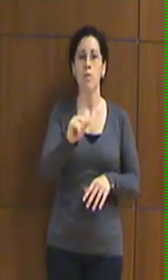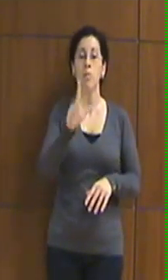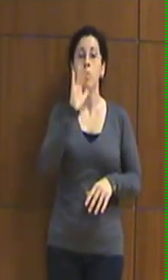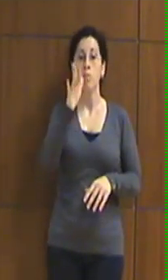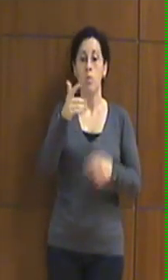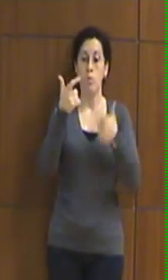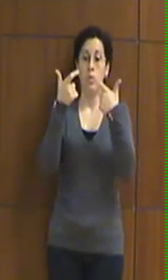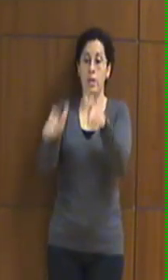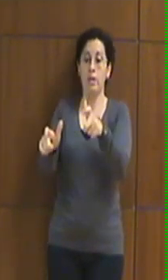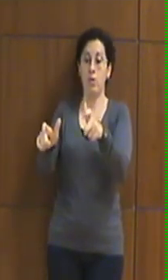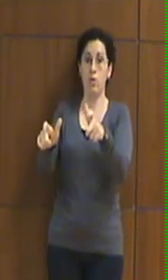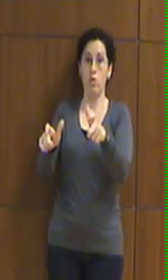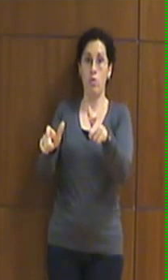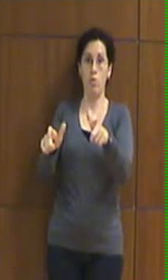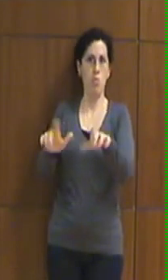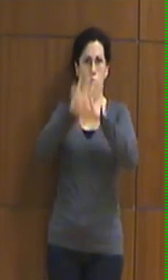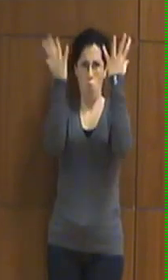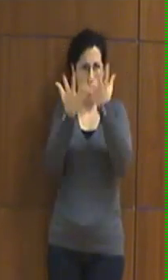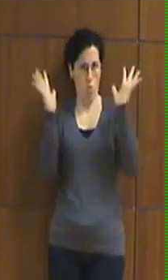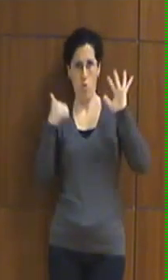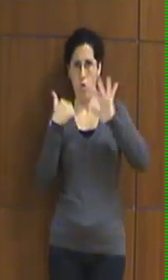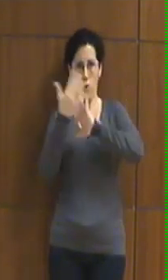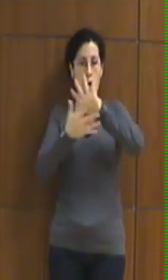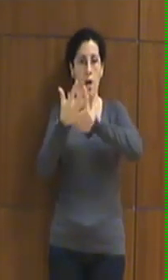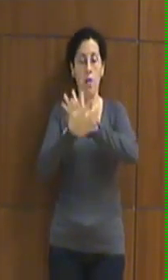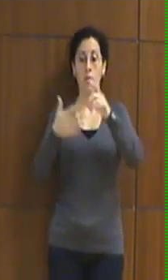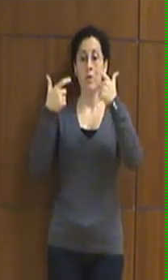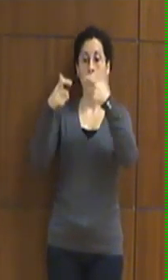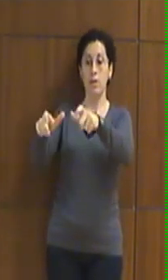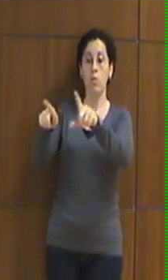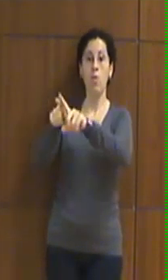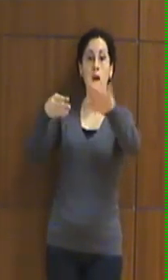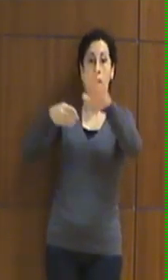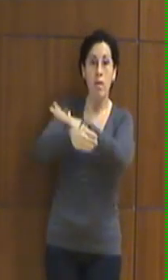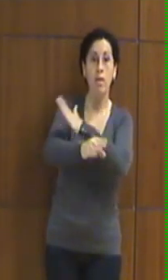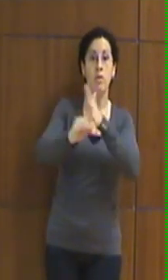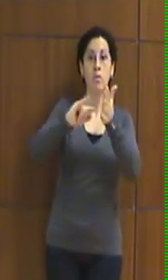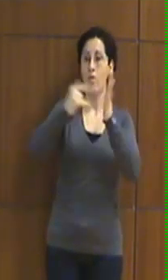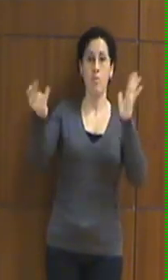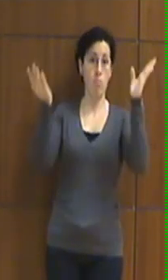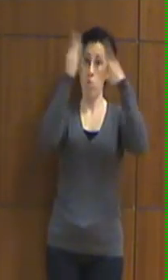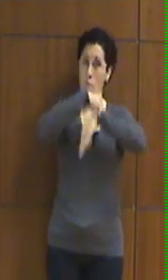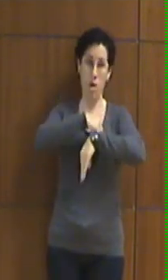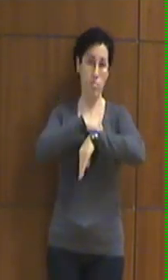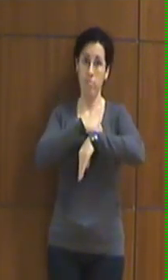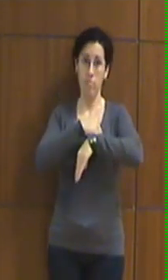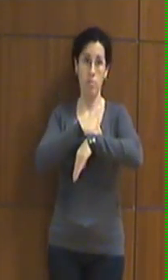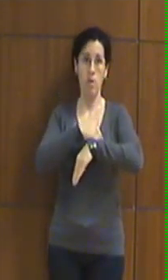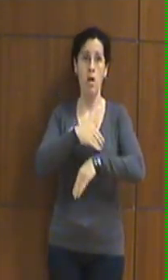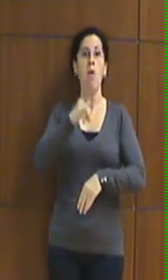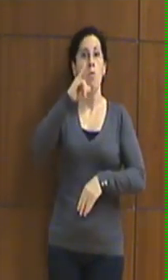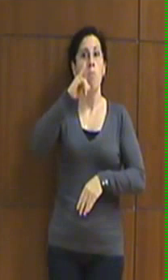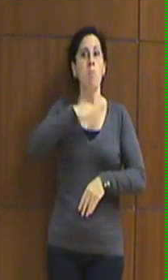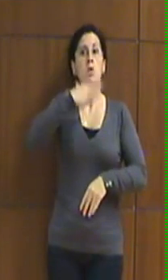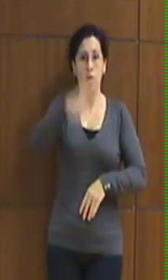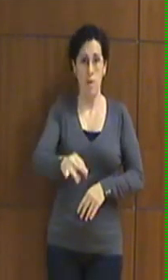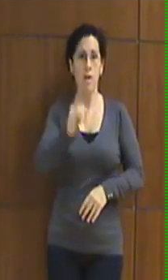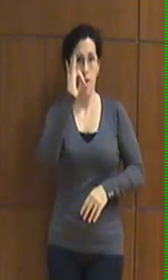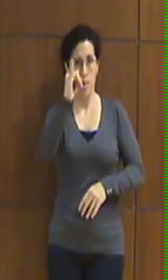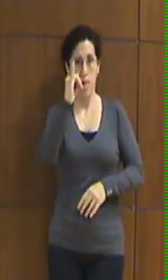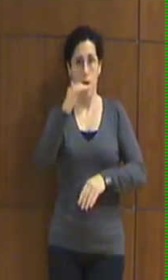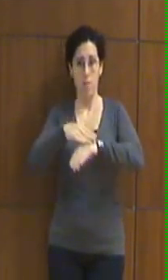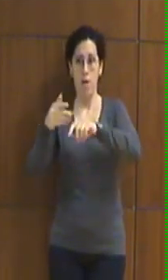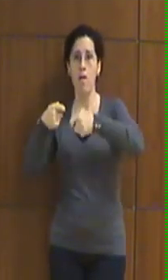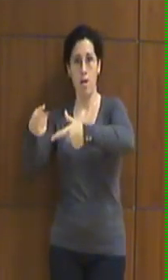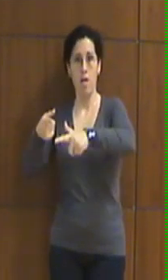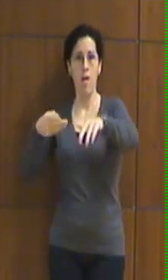sector de la población mundial que no tiene ese acceso a las tecnologías y que hay una forma de hacerlo para que esas personas tengan también ese